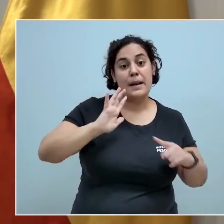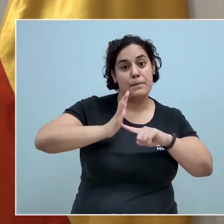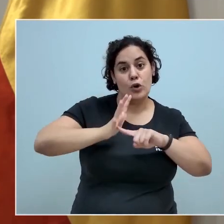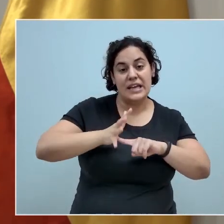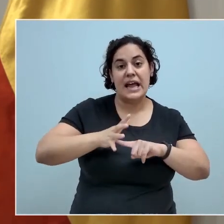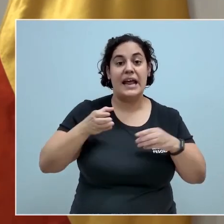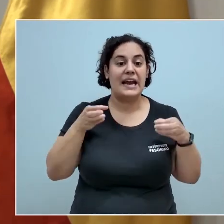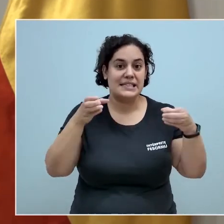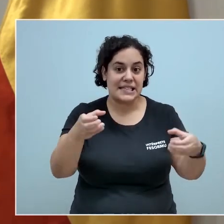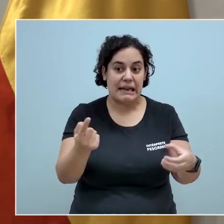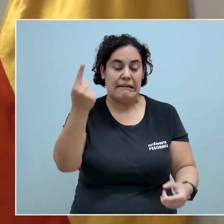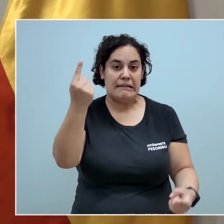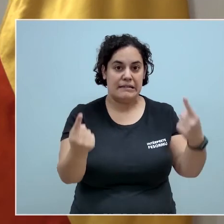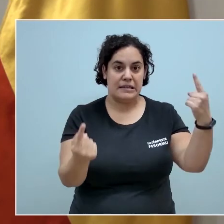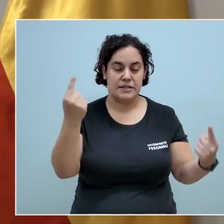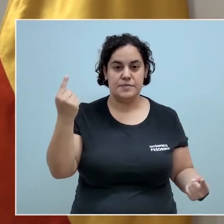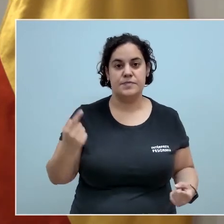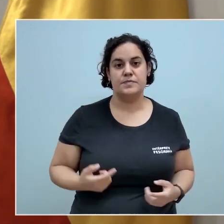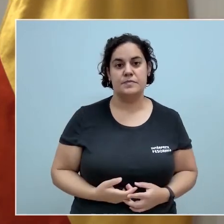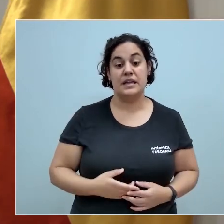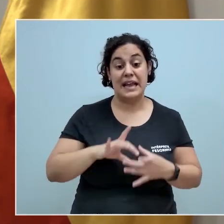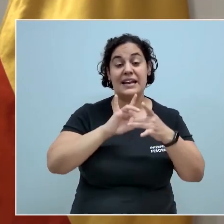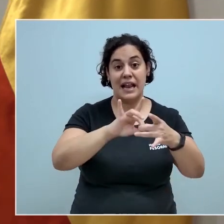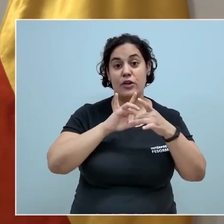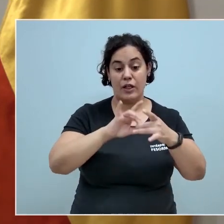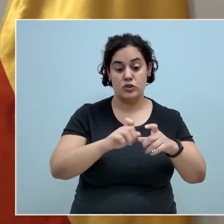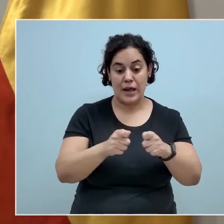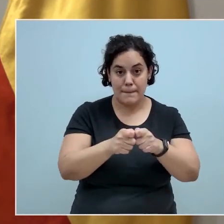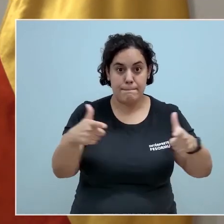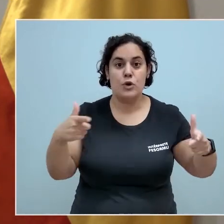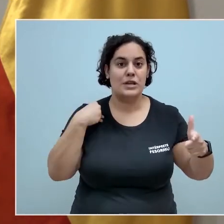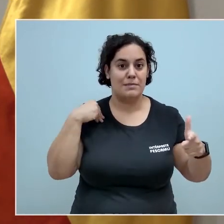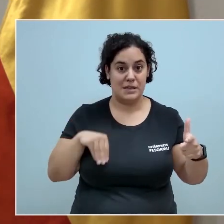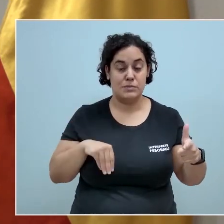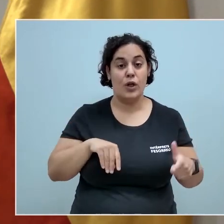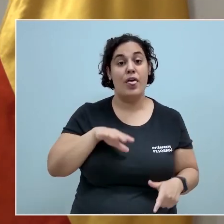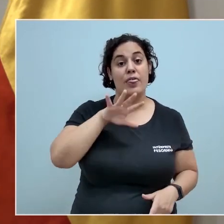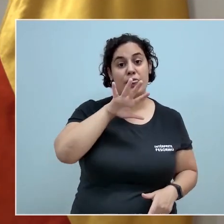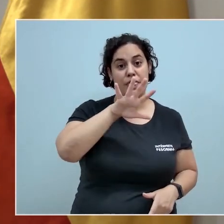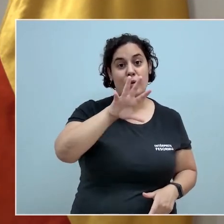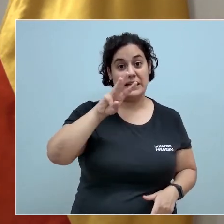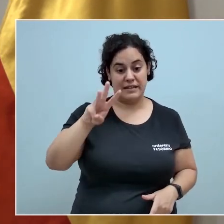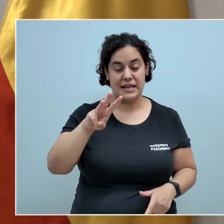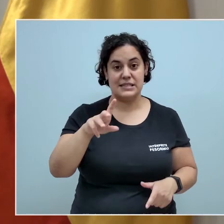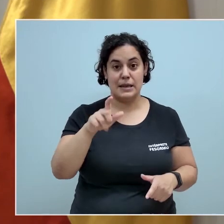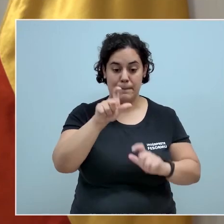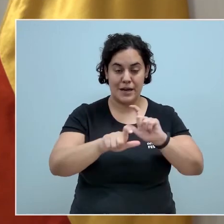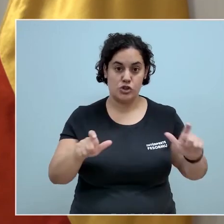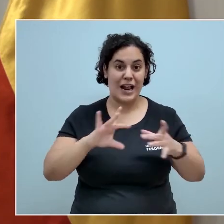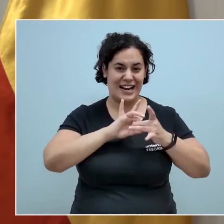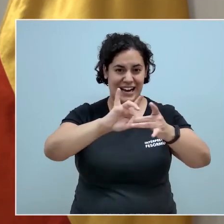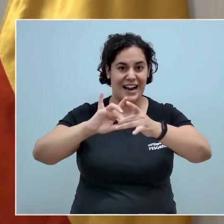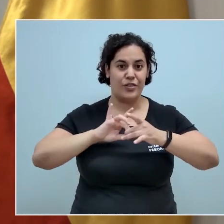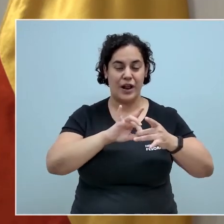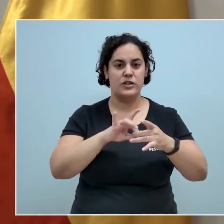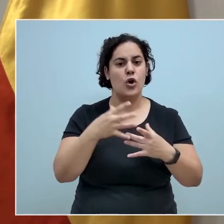puntual, relacionados algunos con este brote. De hecho, hay 51 casos relacionados con el ocio y que no están todos donde en